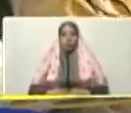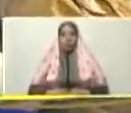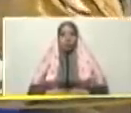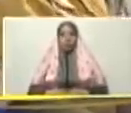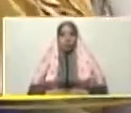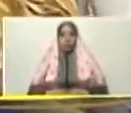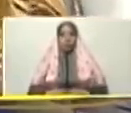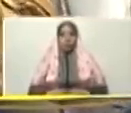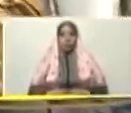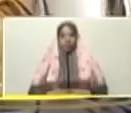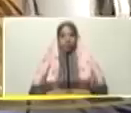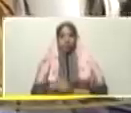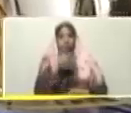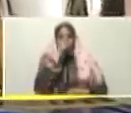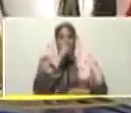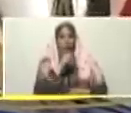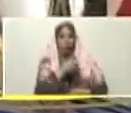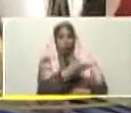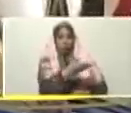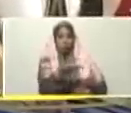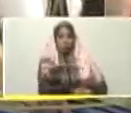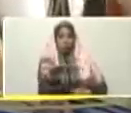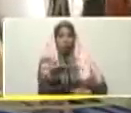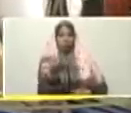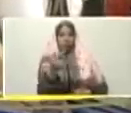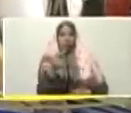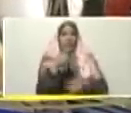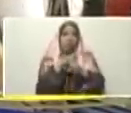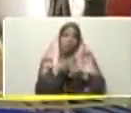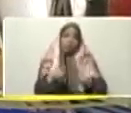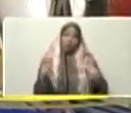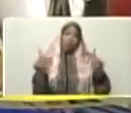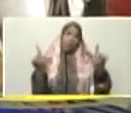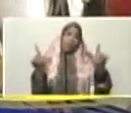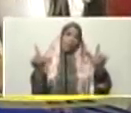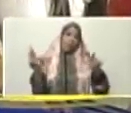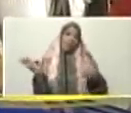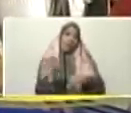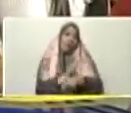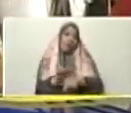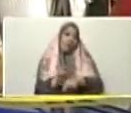en la edad de ustedes la cosa es tremenda